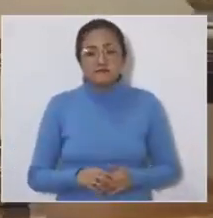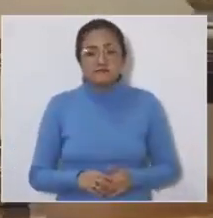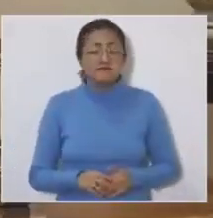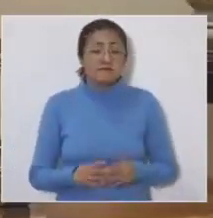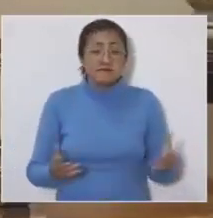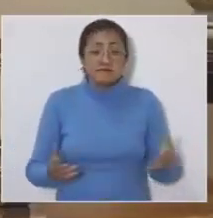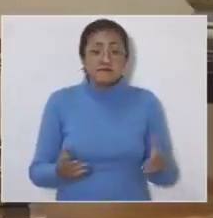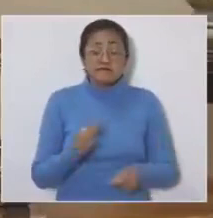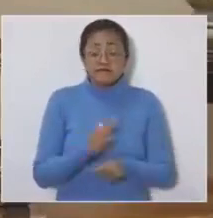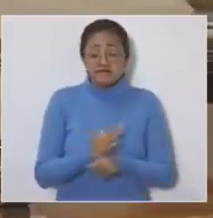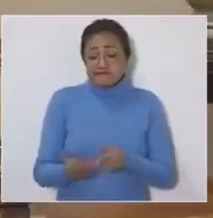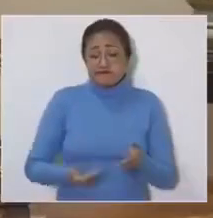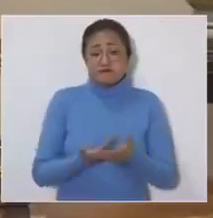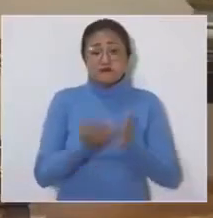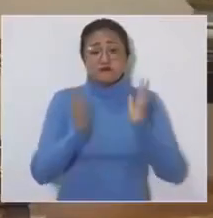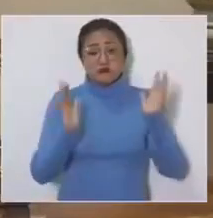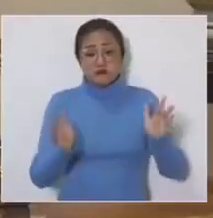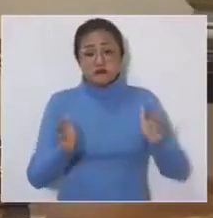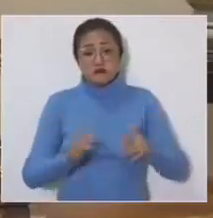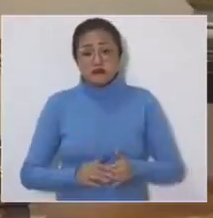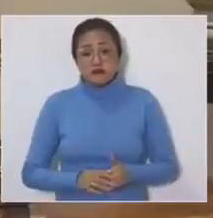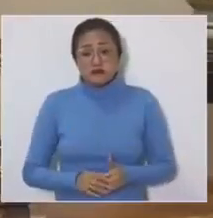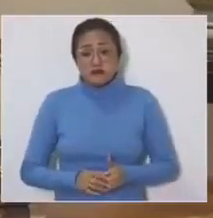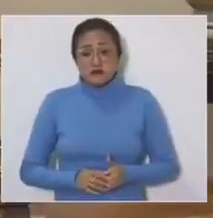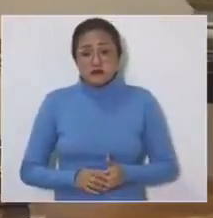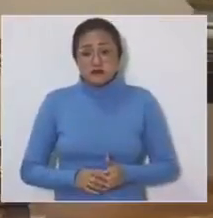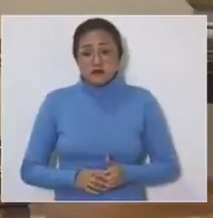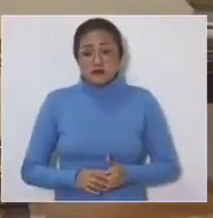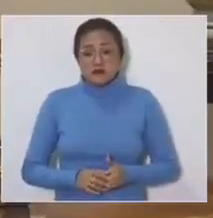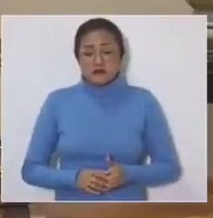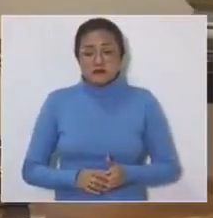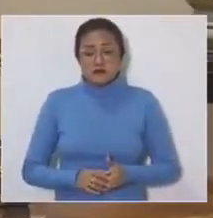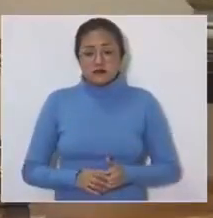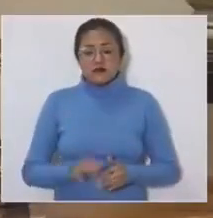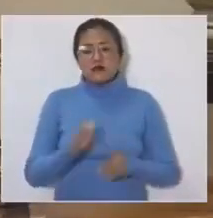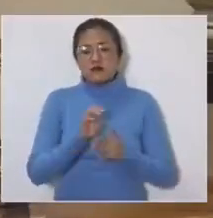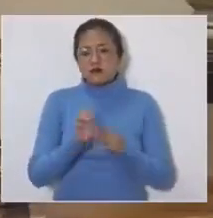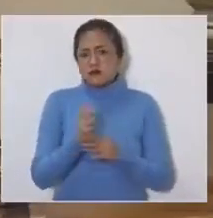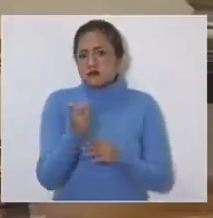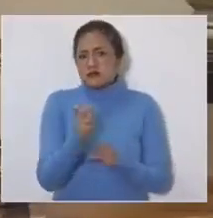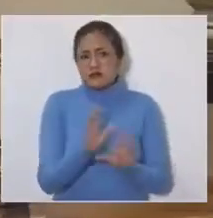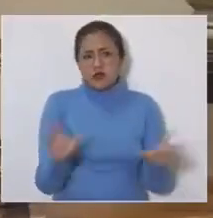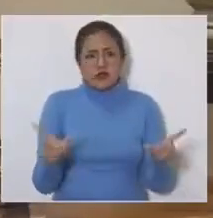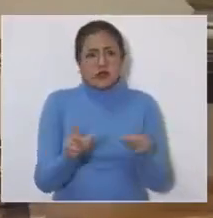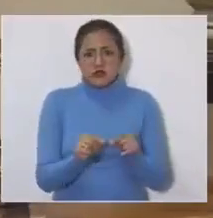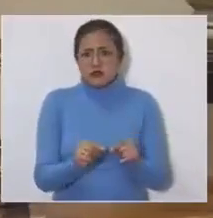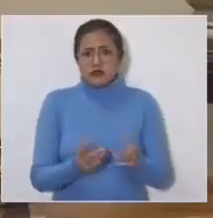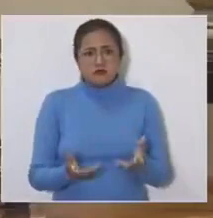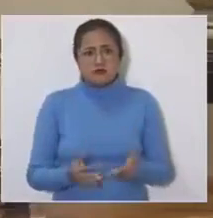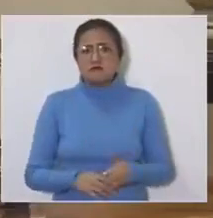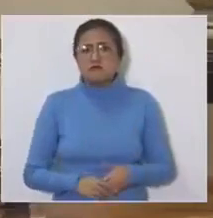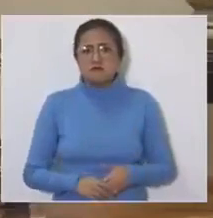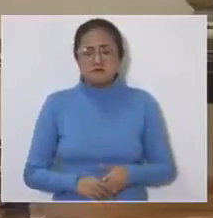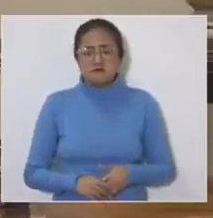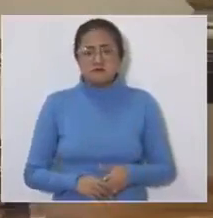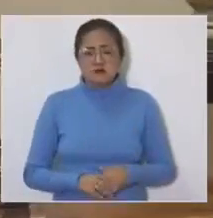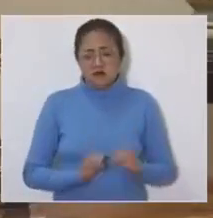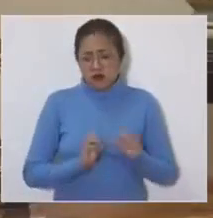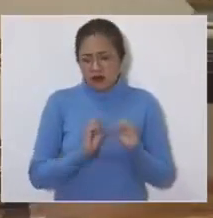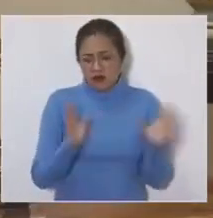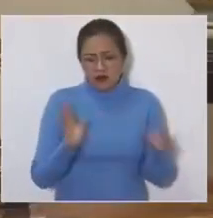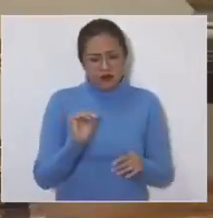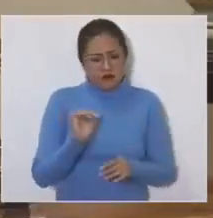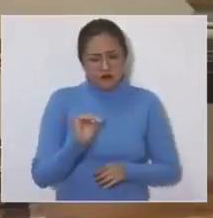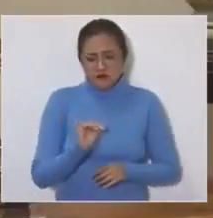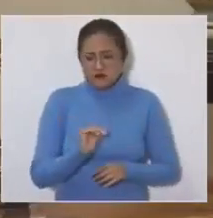ya están presentadas sí Entonces eso ya está Y claro que